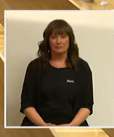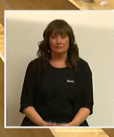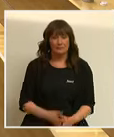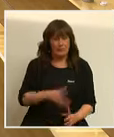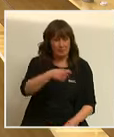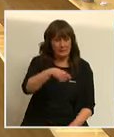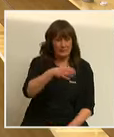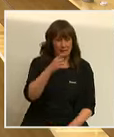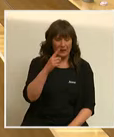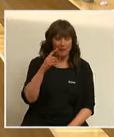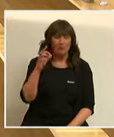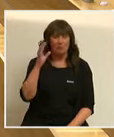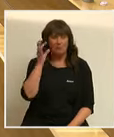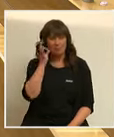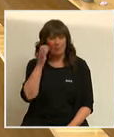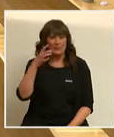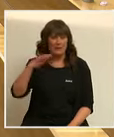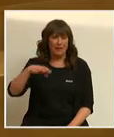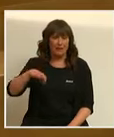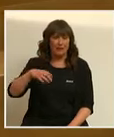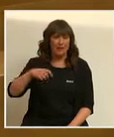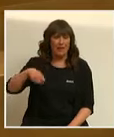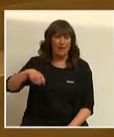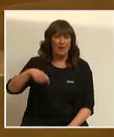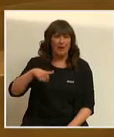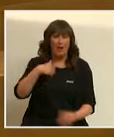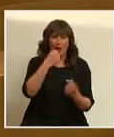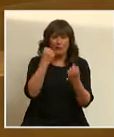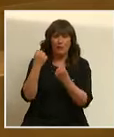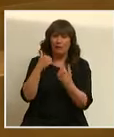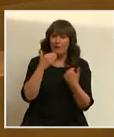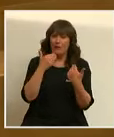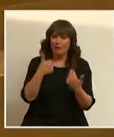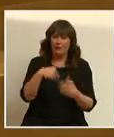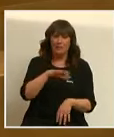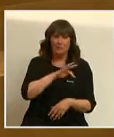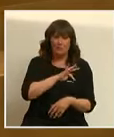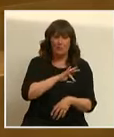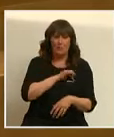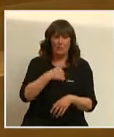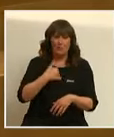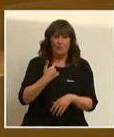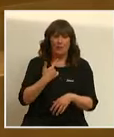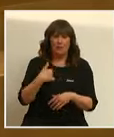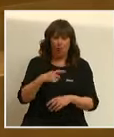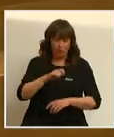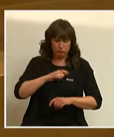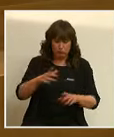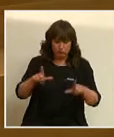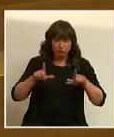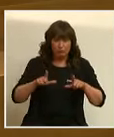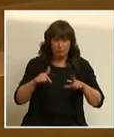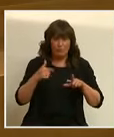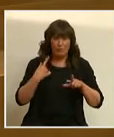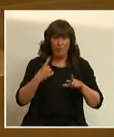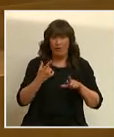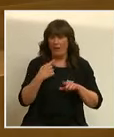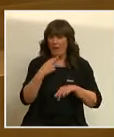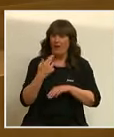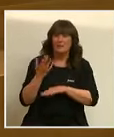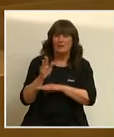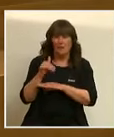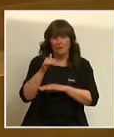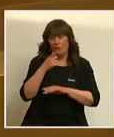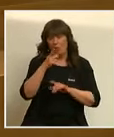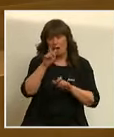Presidente, presidenta, autoridades, únicamente agradecer este premio que realmente lo recojo en nombre de todos los trabajadores del Centro de Coordinación